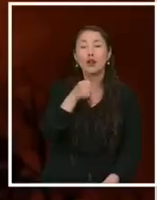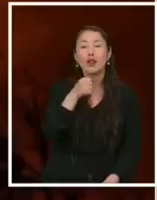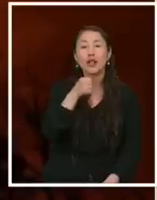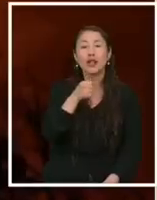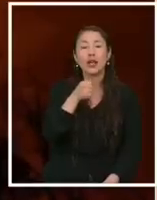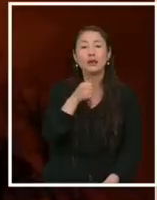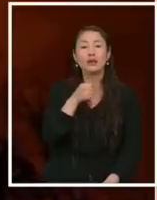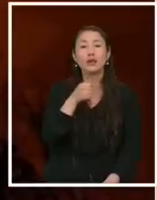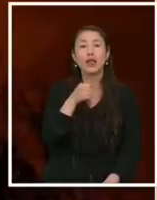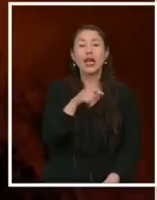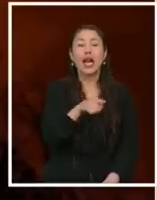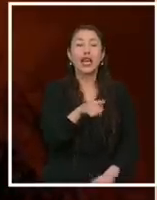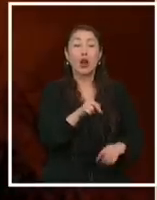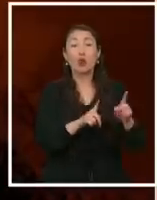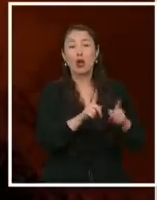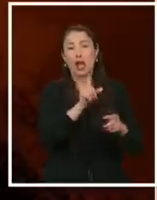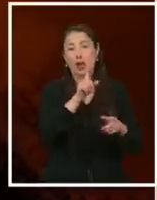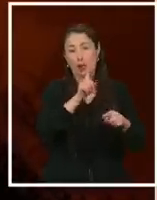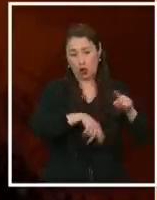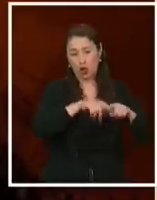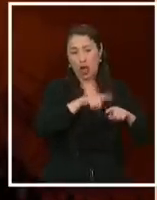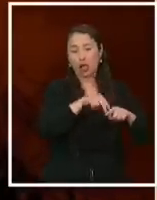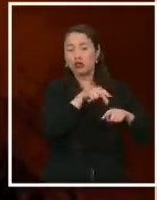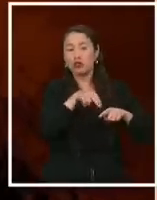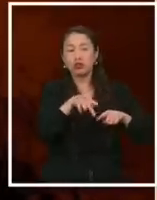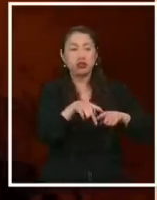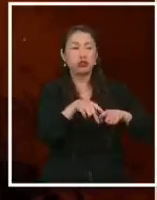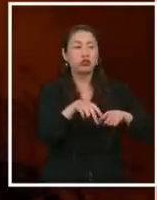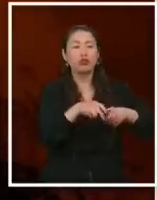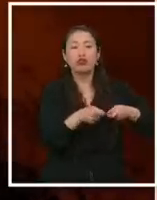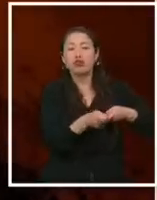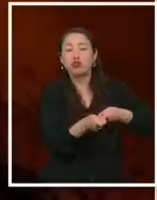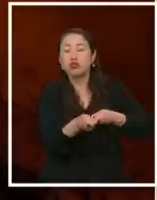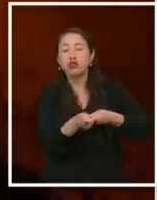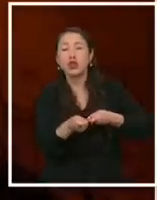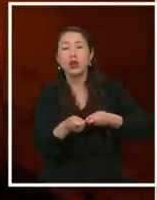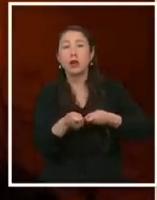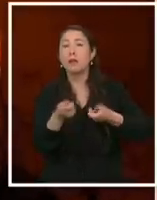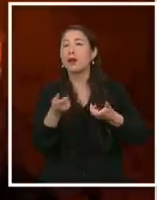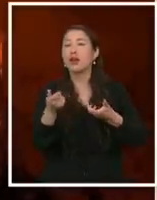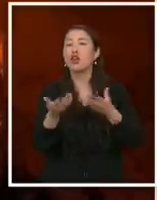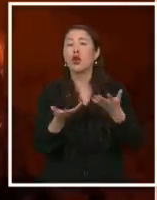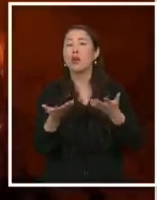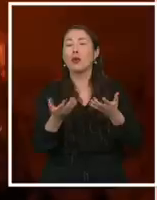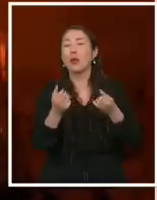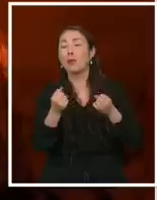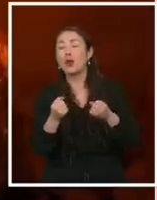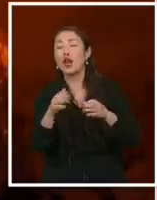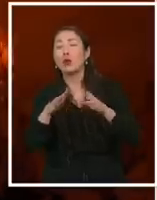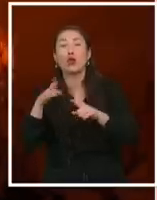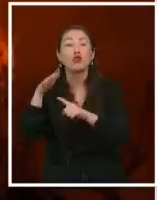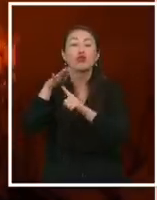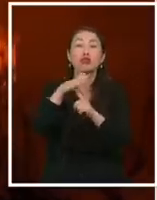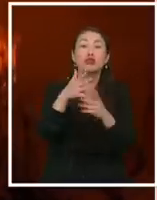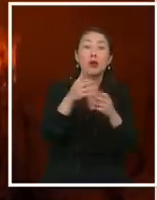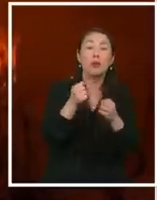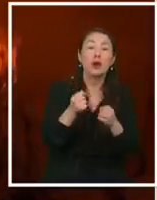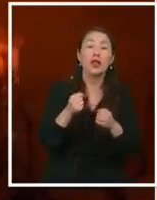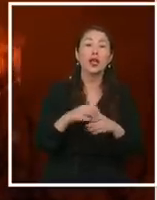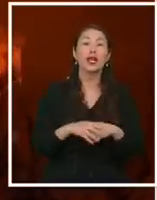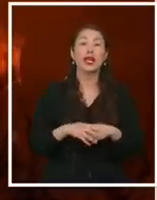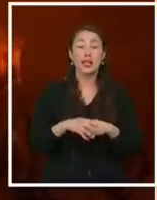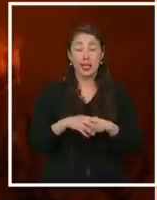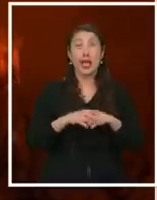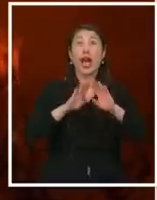trabajan por tierra, no es cierto, que veíamos ahí desplegadas también retirando agua incluso desde el mar? Sí, bueno, el espacio aéreo se abre,